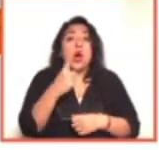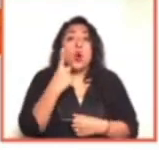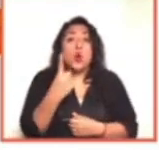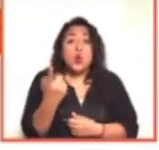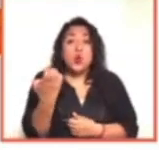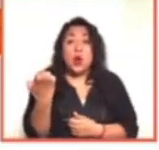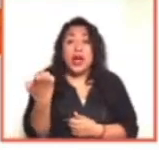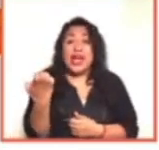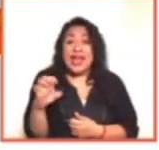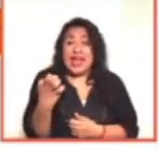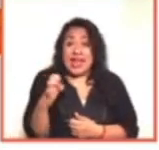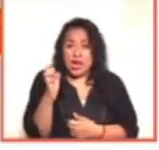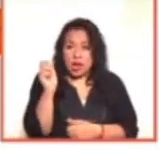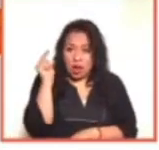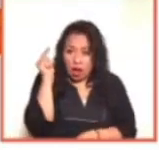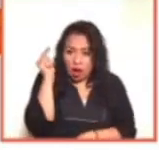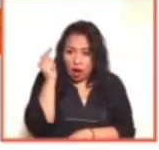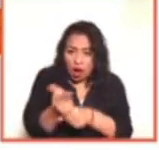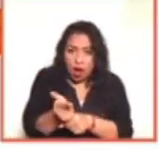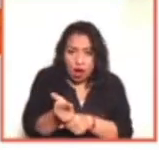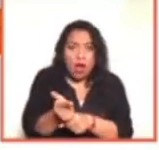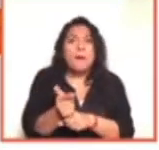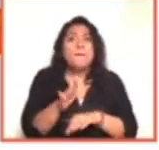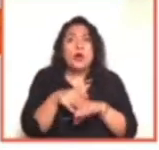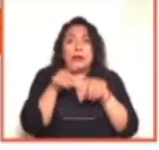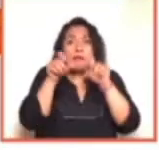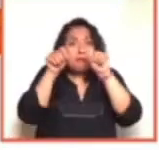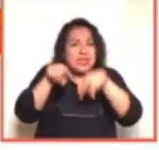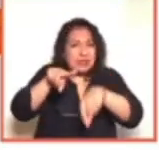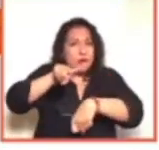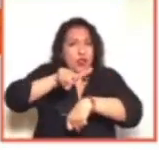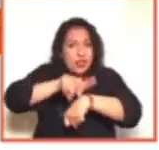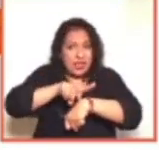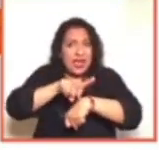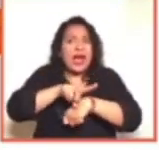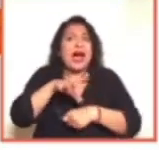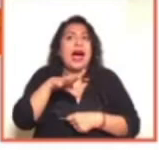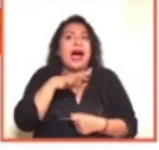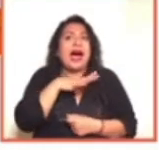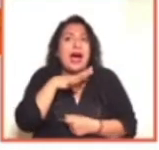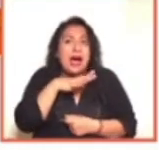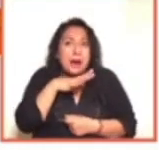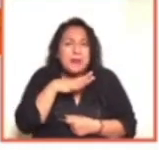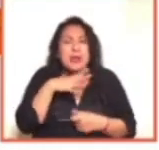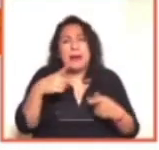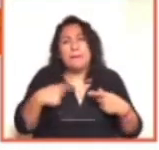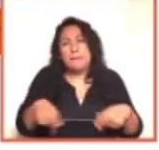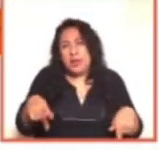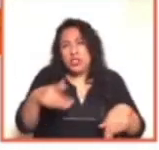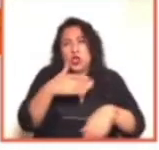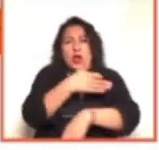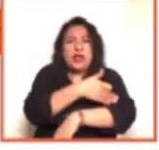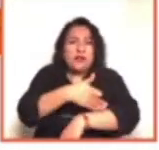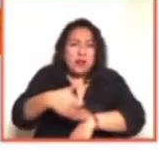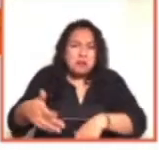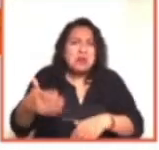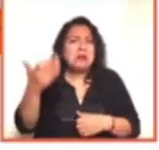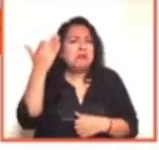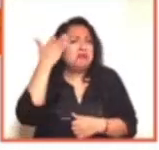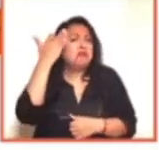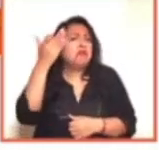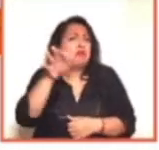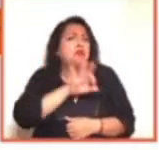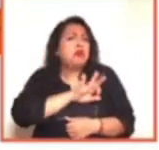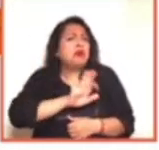1 de enero, producto de que en ese momento pues había parientes, tuvieron el tiempo de